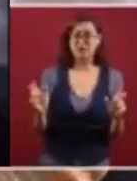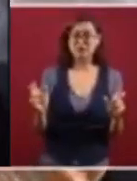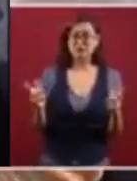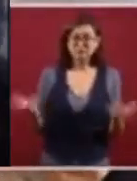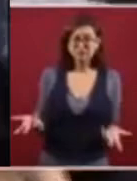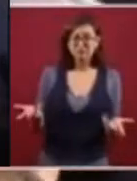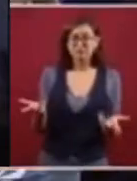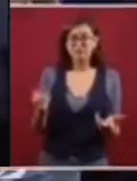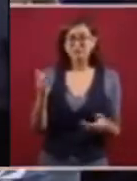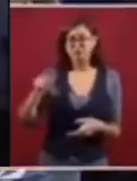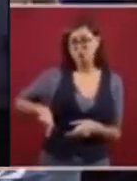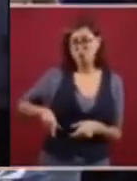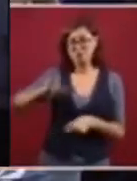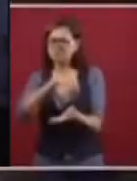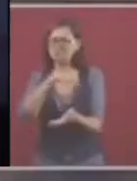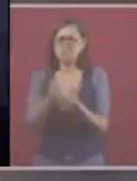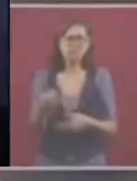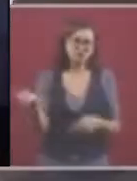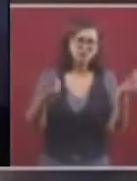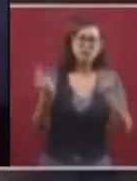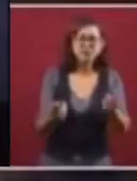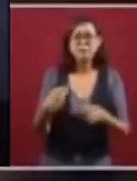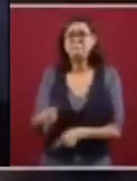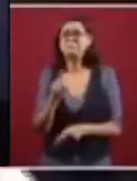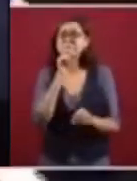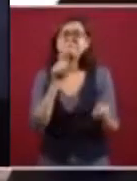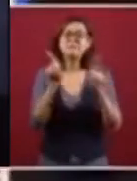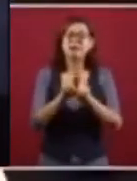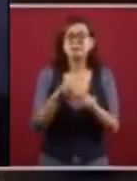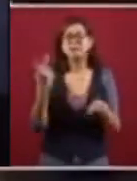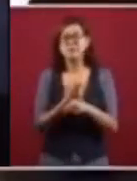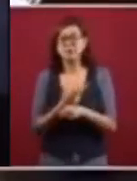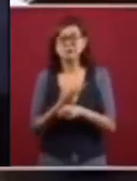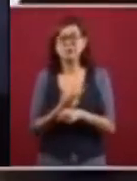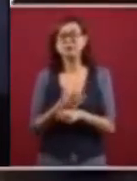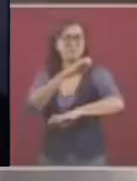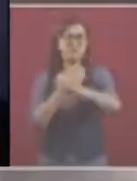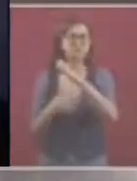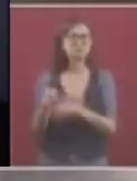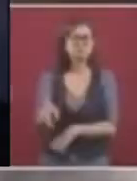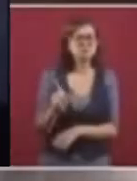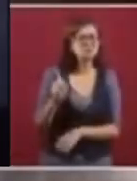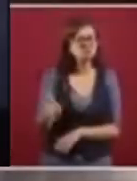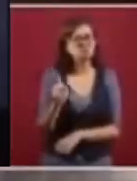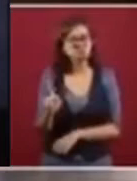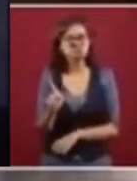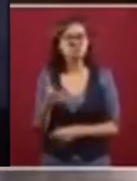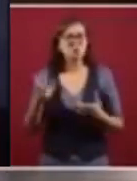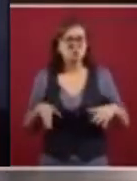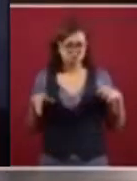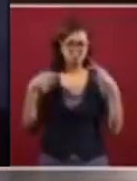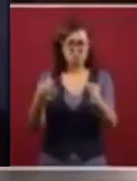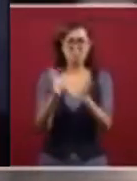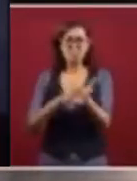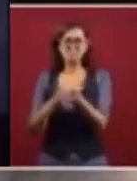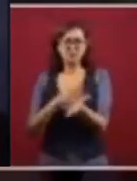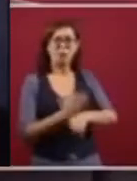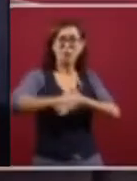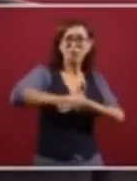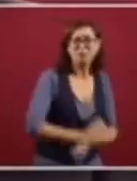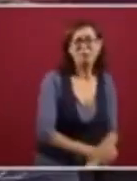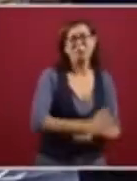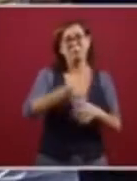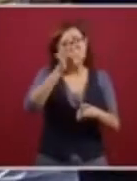Méndez, que es un brazo armado del cártel del Golfo, aunque ellos se dicen